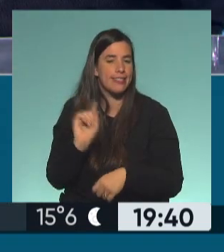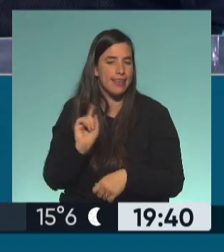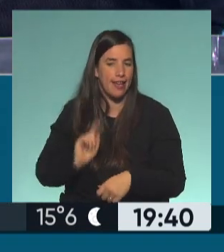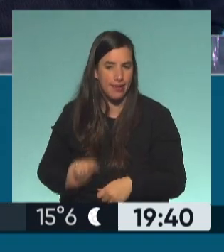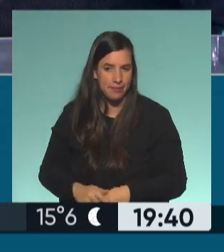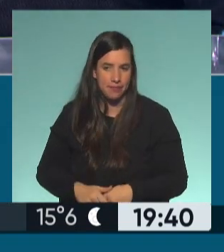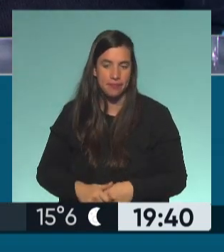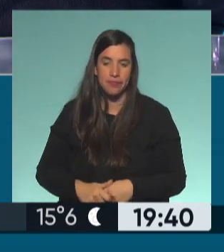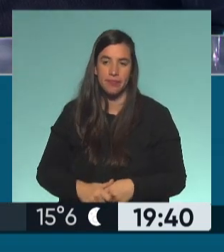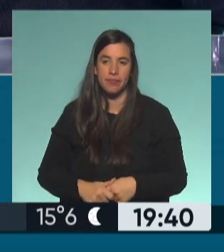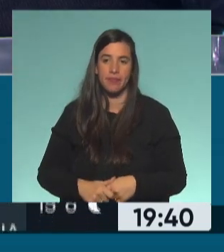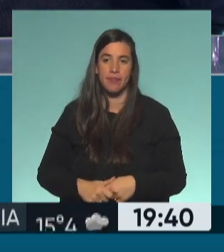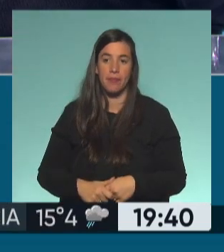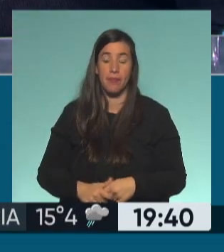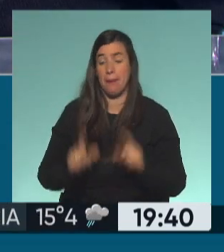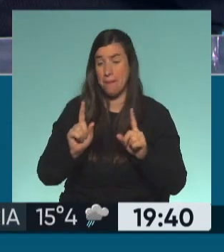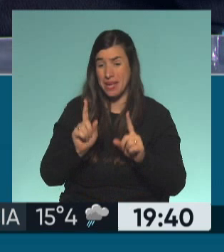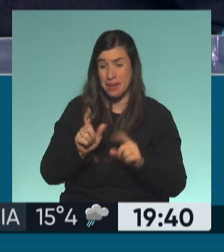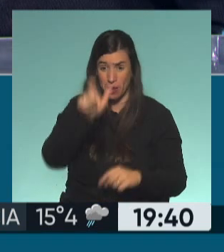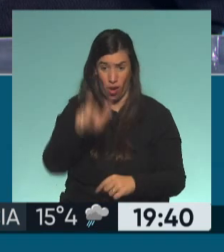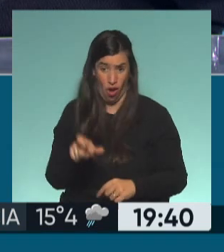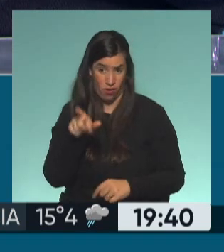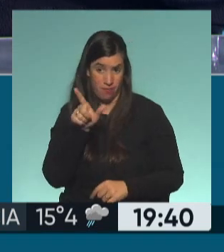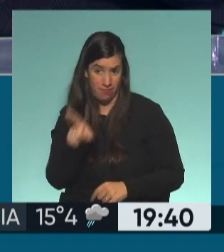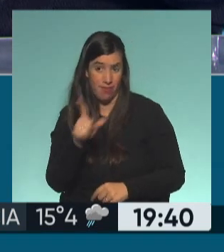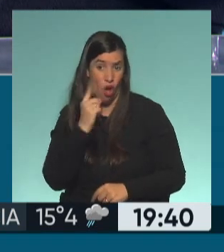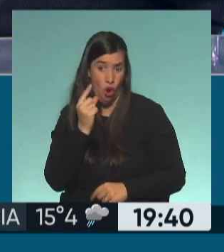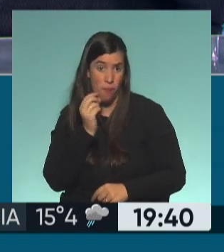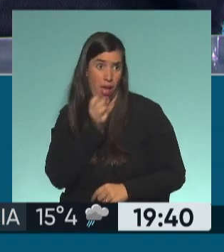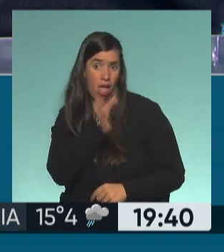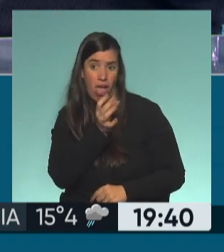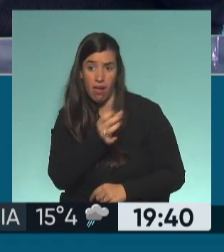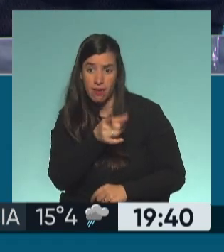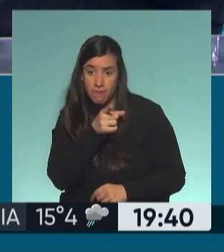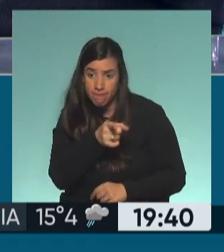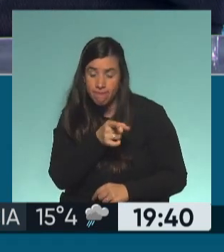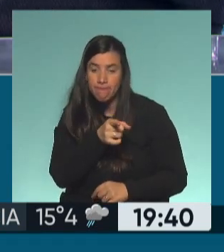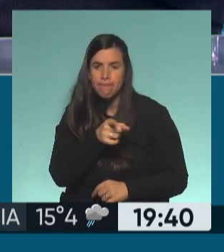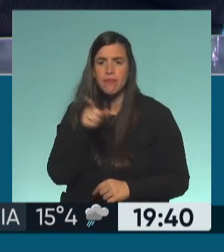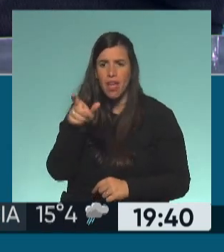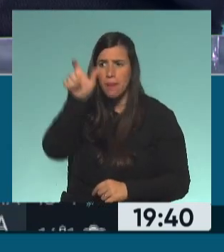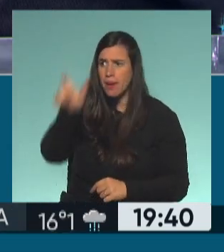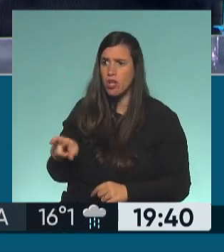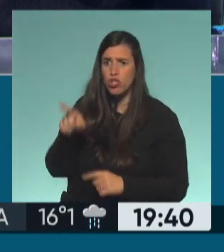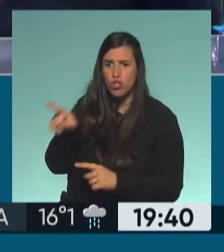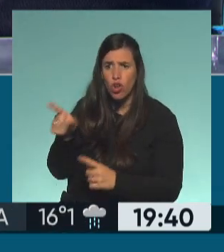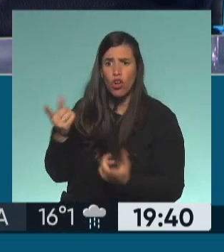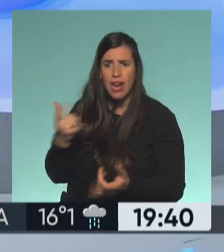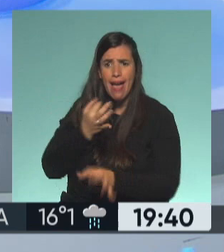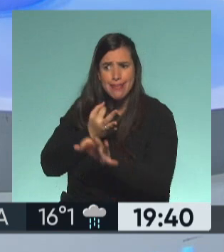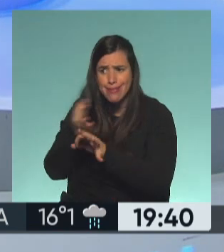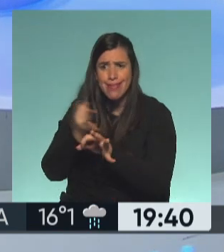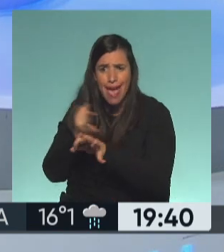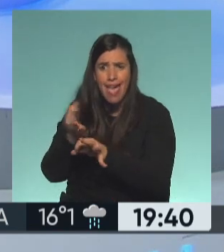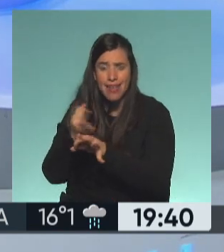y das un buen caso, Horacio Berbisky era una persona de la cual uno aprendía conceptualmente, pudiera